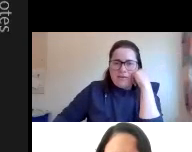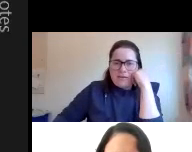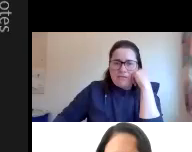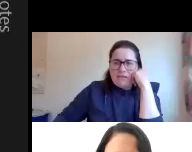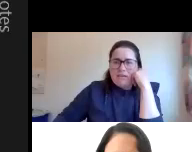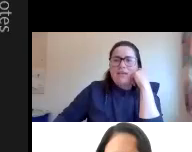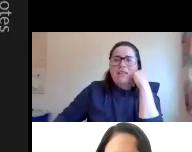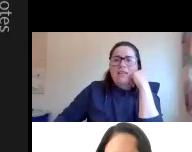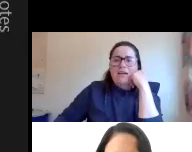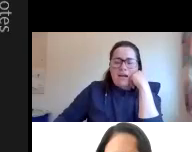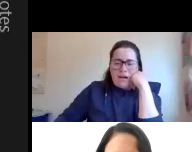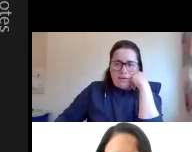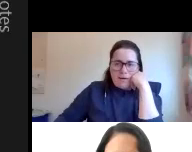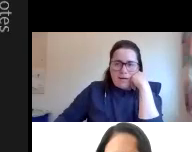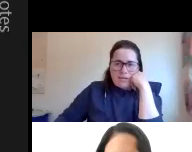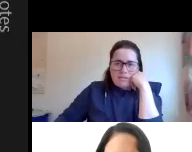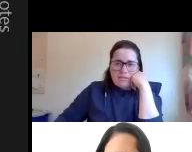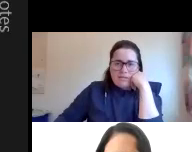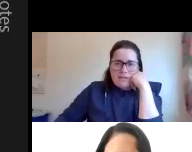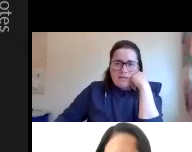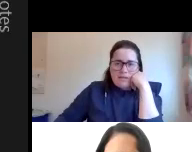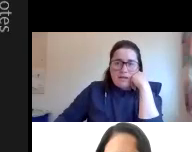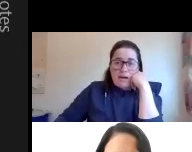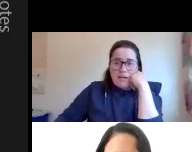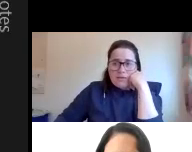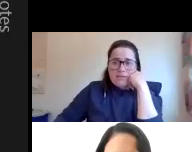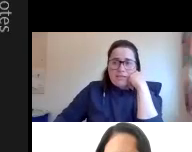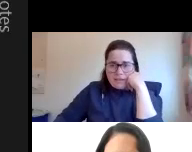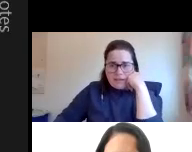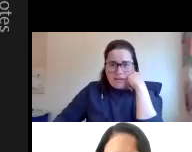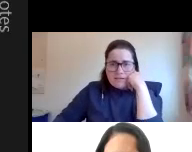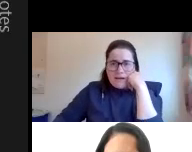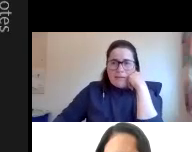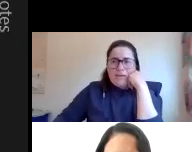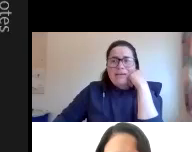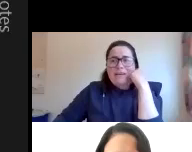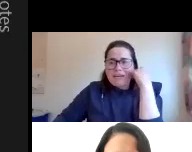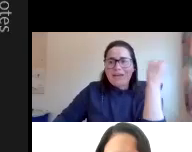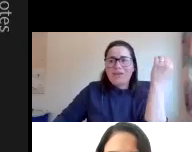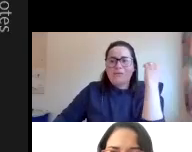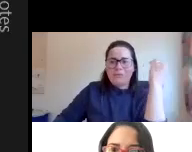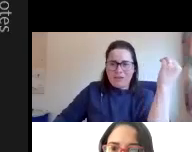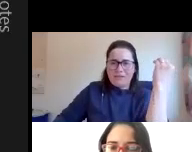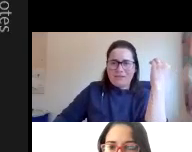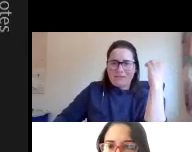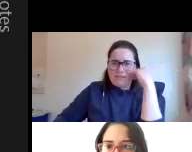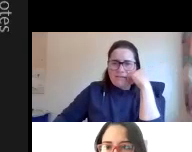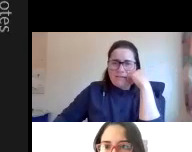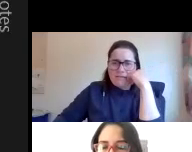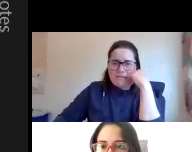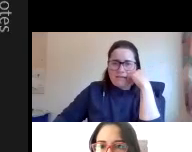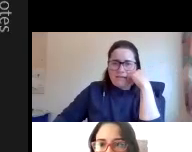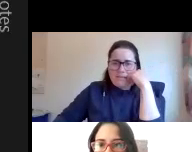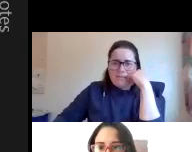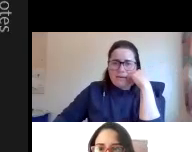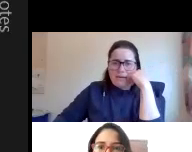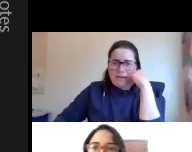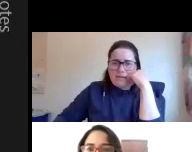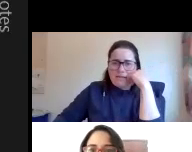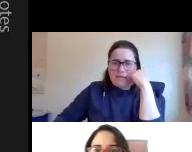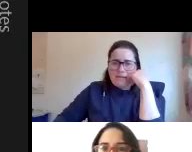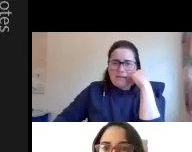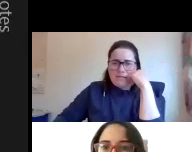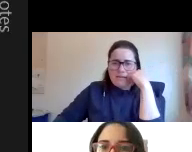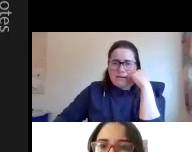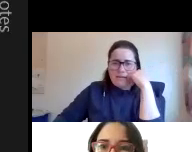el río que viene de aguas agrícolas ganaderas, viene cargado de nutrientes, ¿sí? Entonces entran por acá